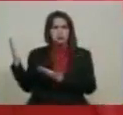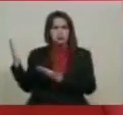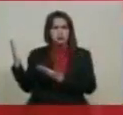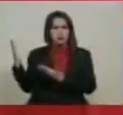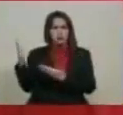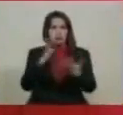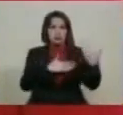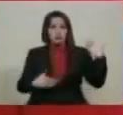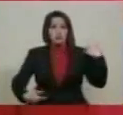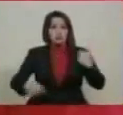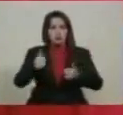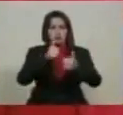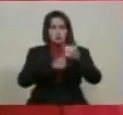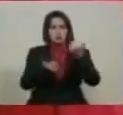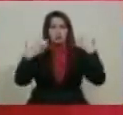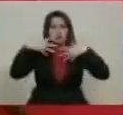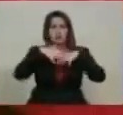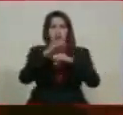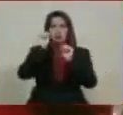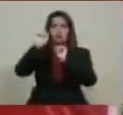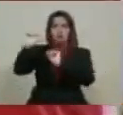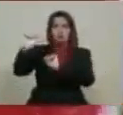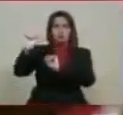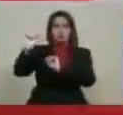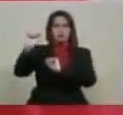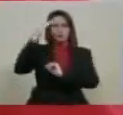vicepresidente de Defensa Integral de la Nación,